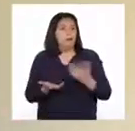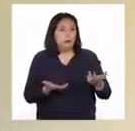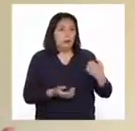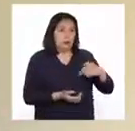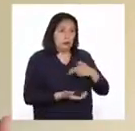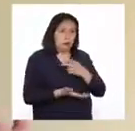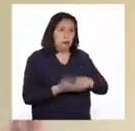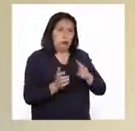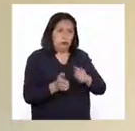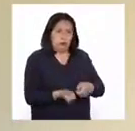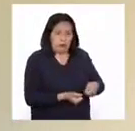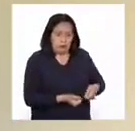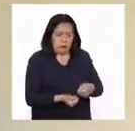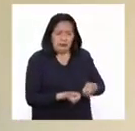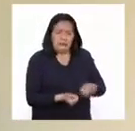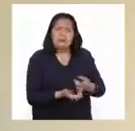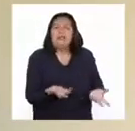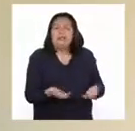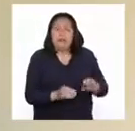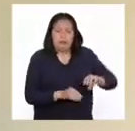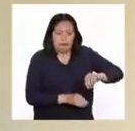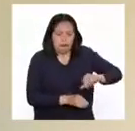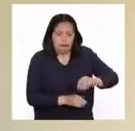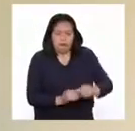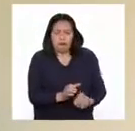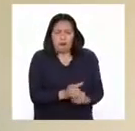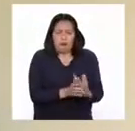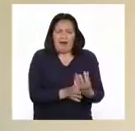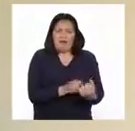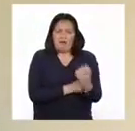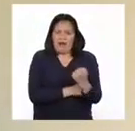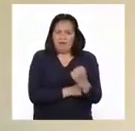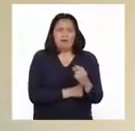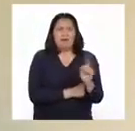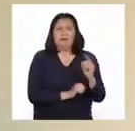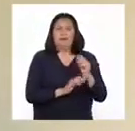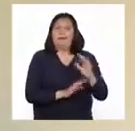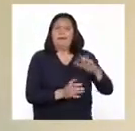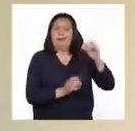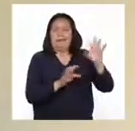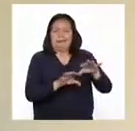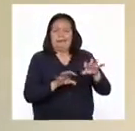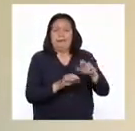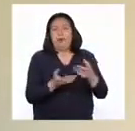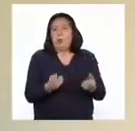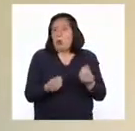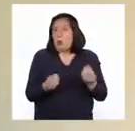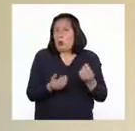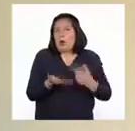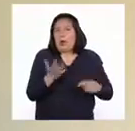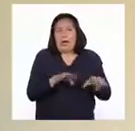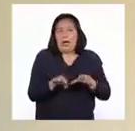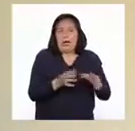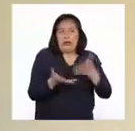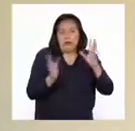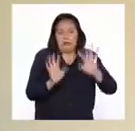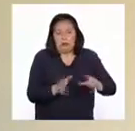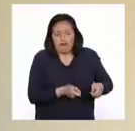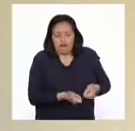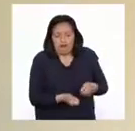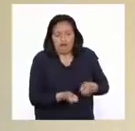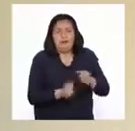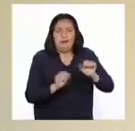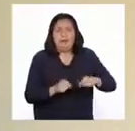Realicemos actividades agrícolas usando cultivos más resistentes a las heladas o incluso aplicando algunas actividades agrícolas